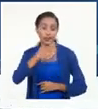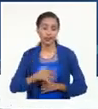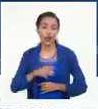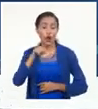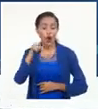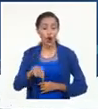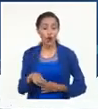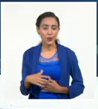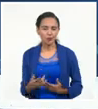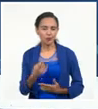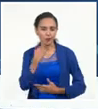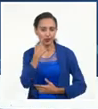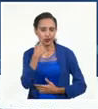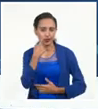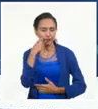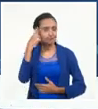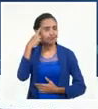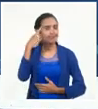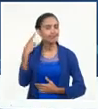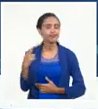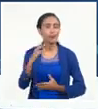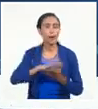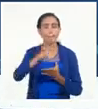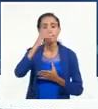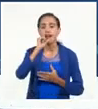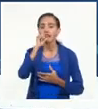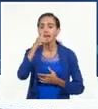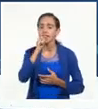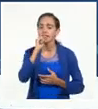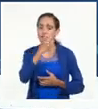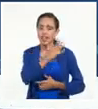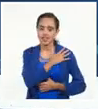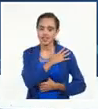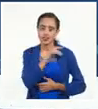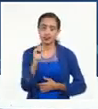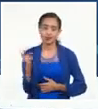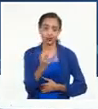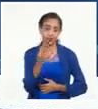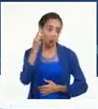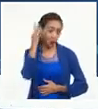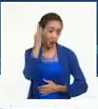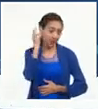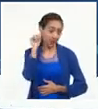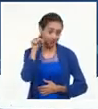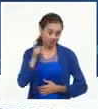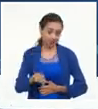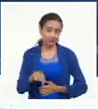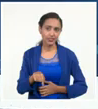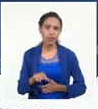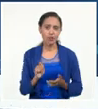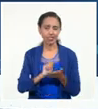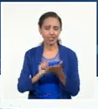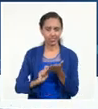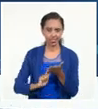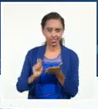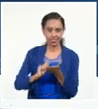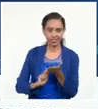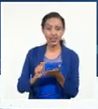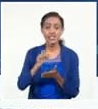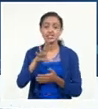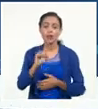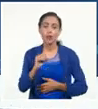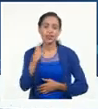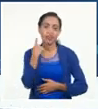hoy nos acercamos a los recuerdos de Maida Díaz y Magaly Lobato, dos mujeres que como taquígrafas trabajaron por casi 50